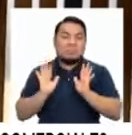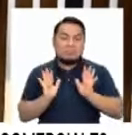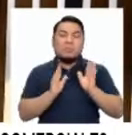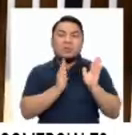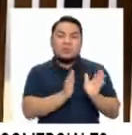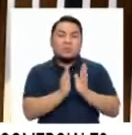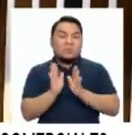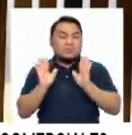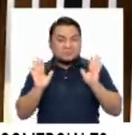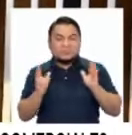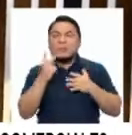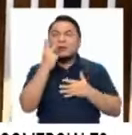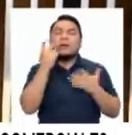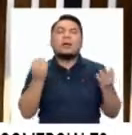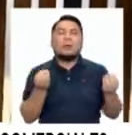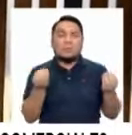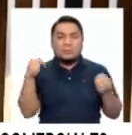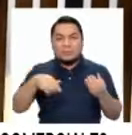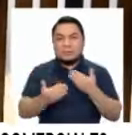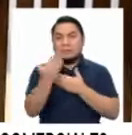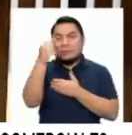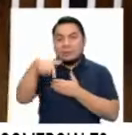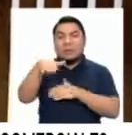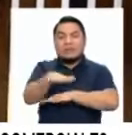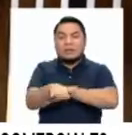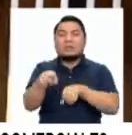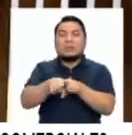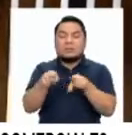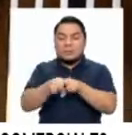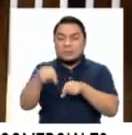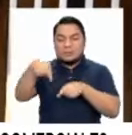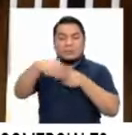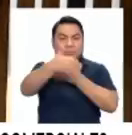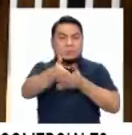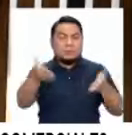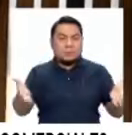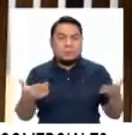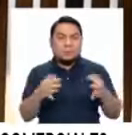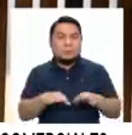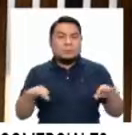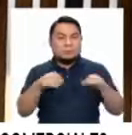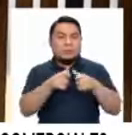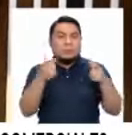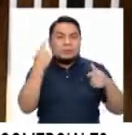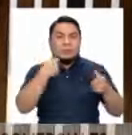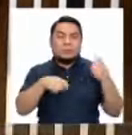a mostrar lo que ha sido parte de esta tarde en este importante emporio comercial.